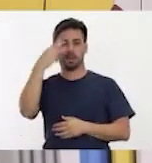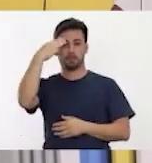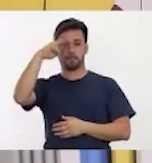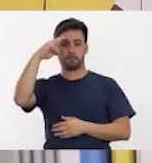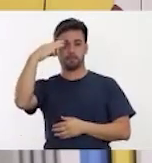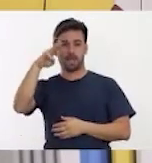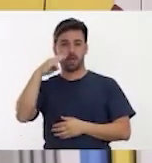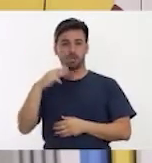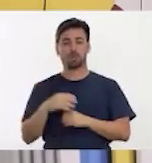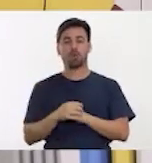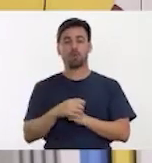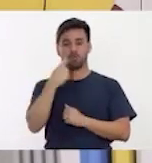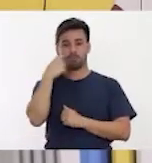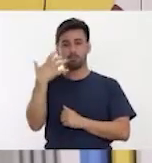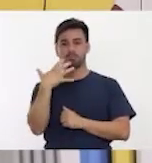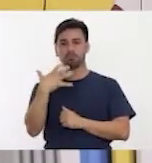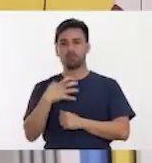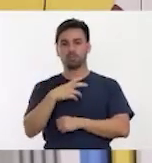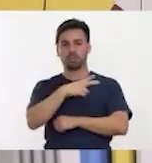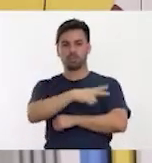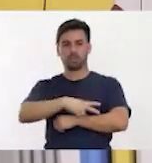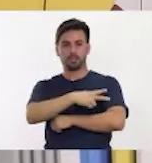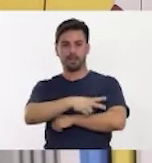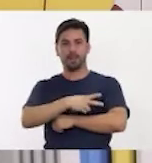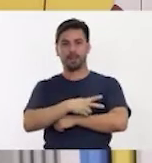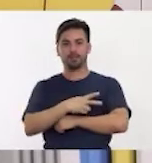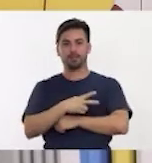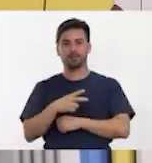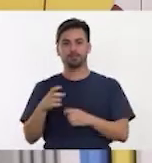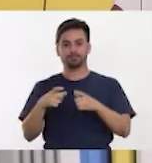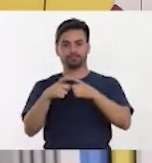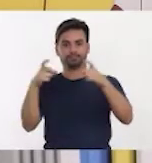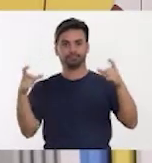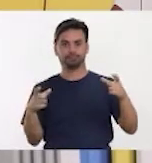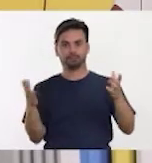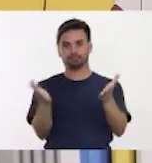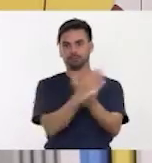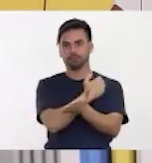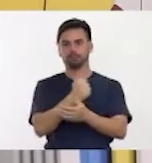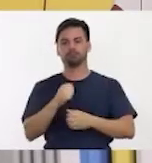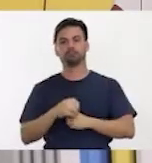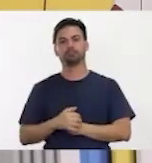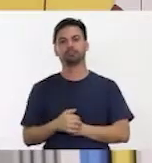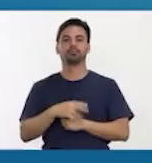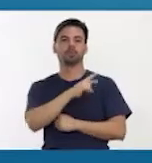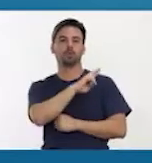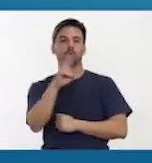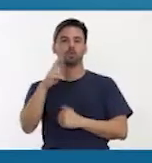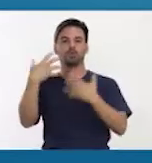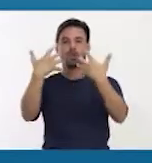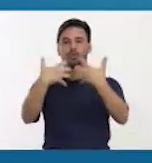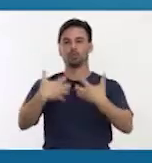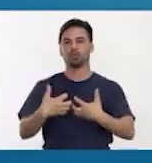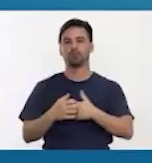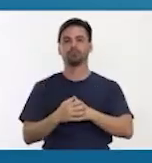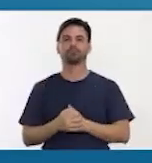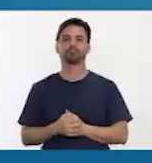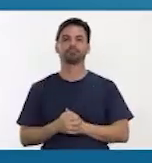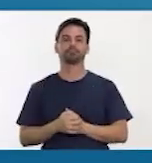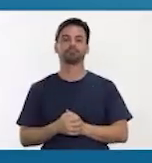Mediante una guerra, ellos arrebatan a México extensos territorios. El otro